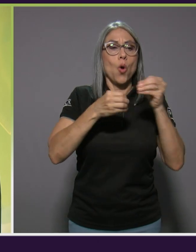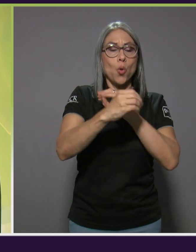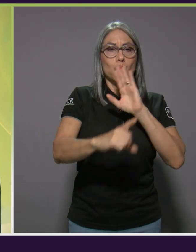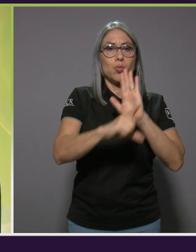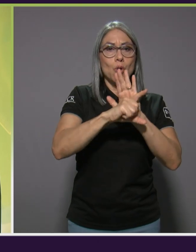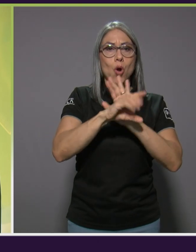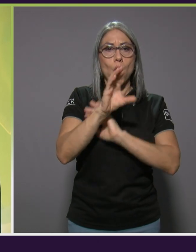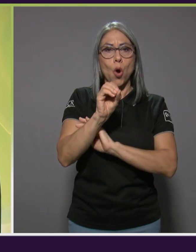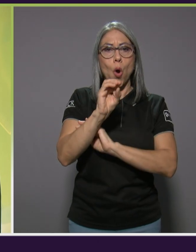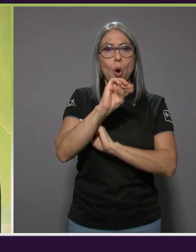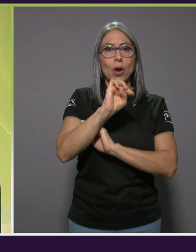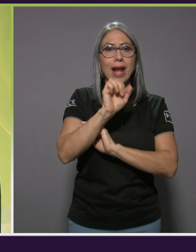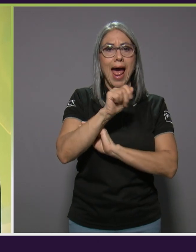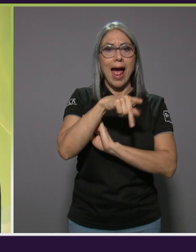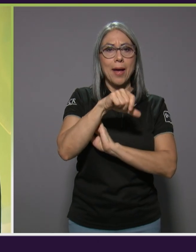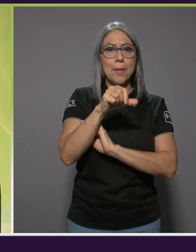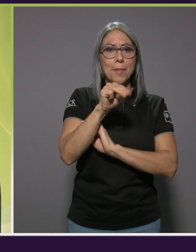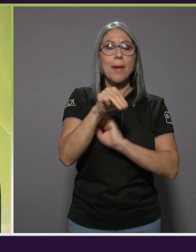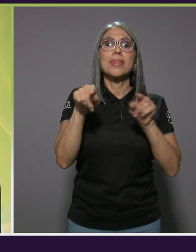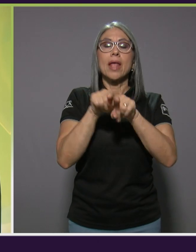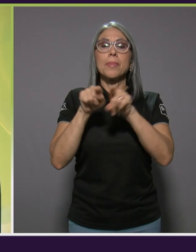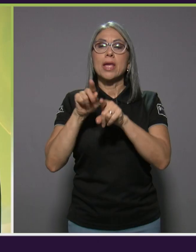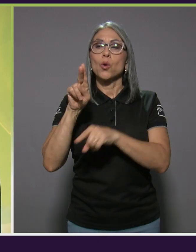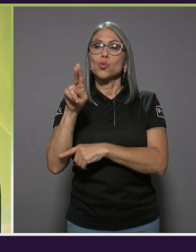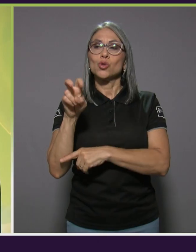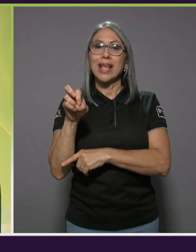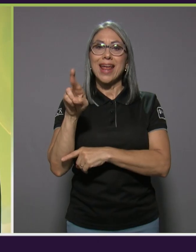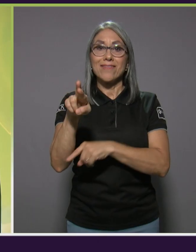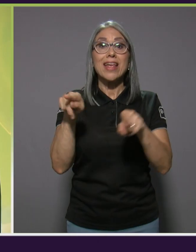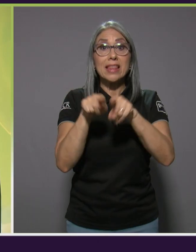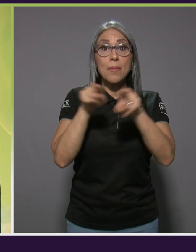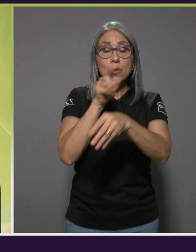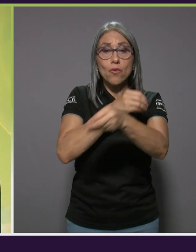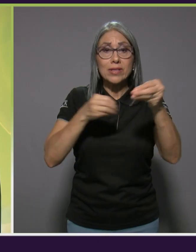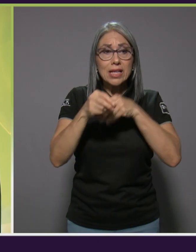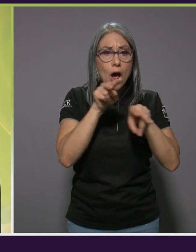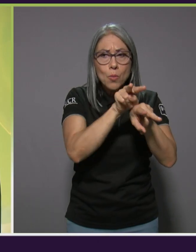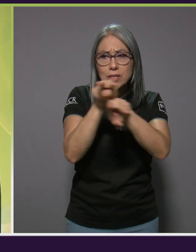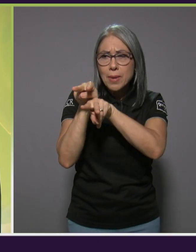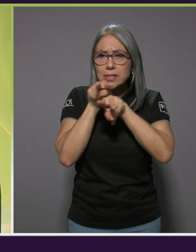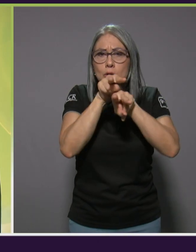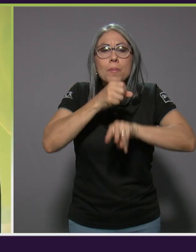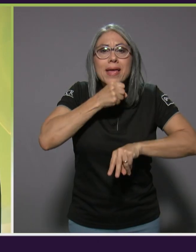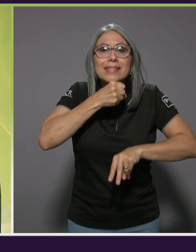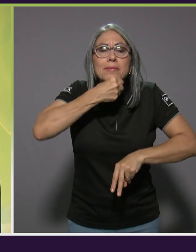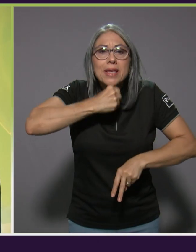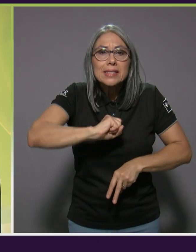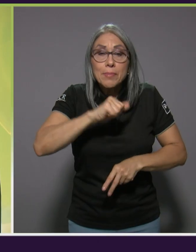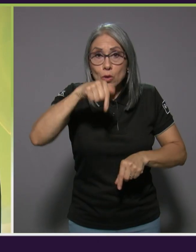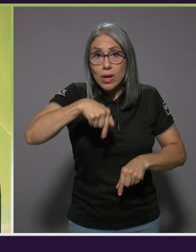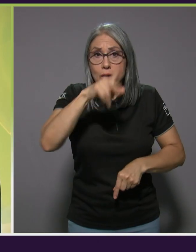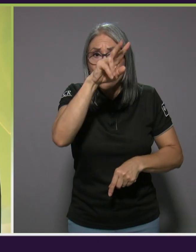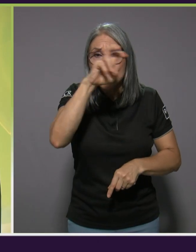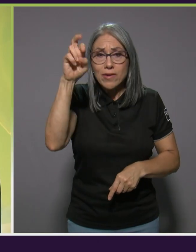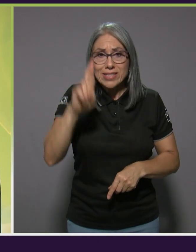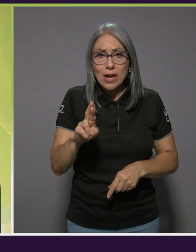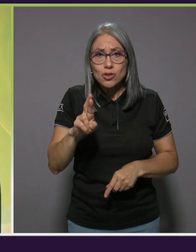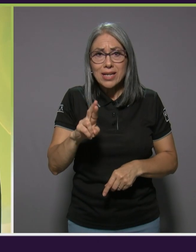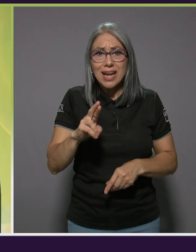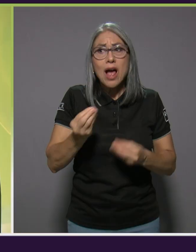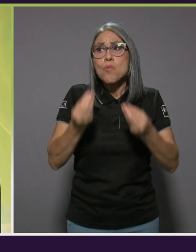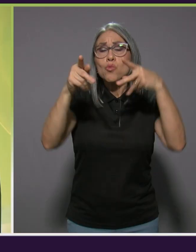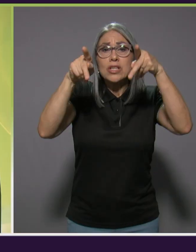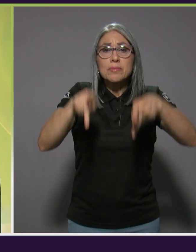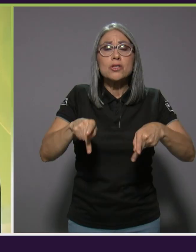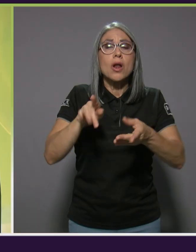los casos también lo reporta el Observatorio, ¿verdad?, de la vejez y el envejecimiento de aquí de la Universidad de Costa Rica, el aumento en los casos de abandono, bueno, y de